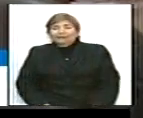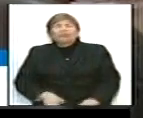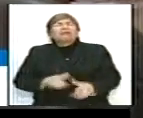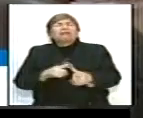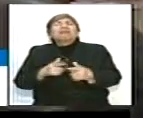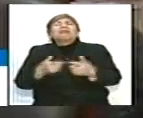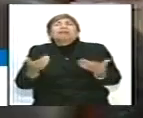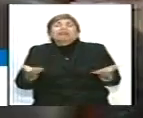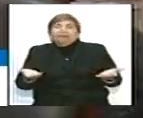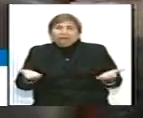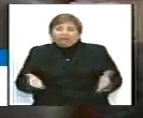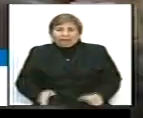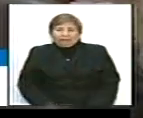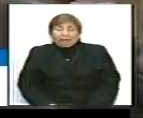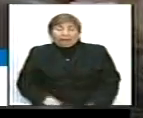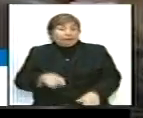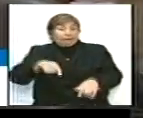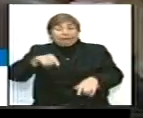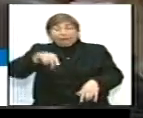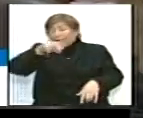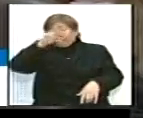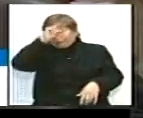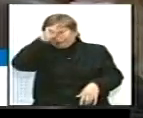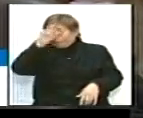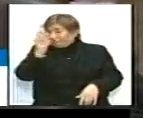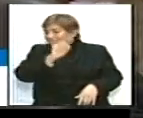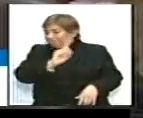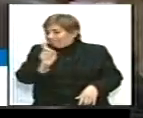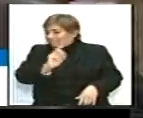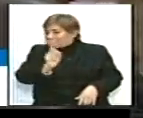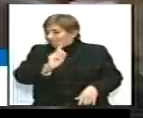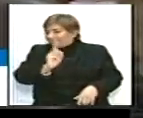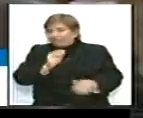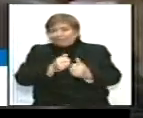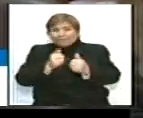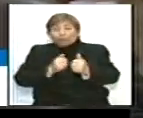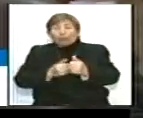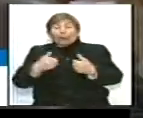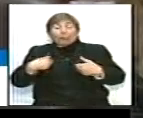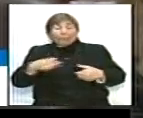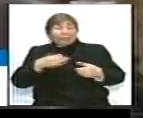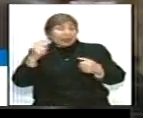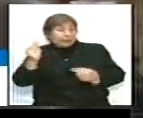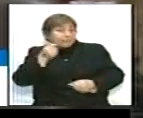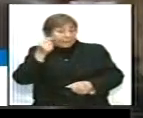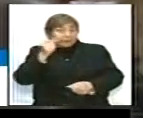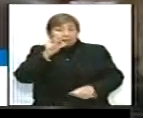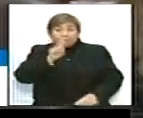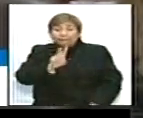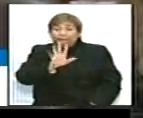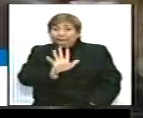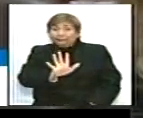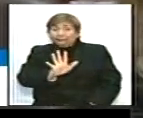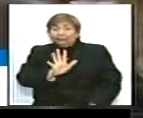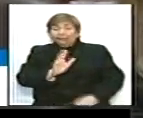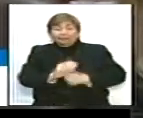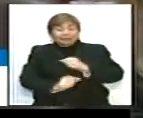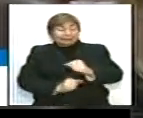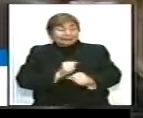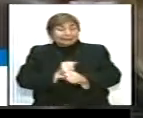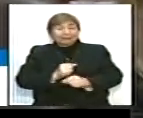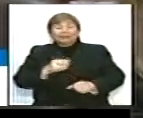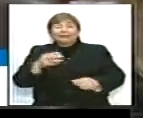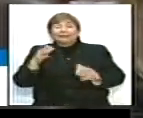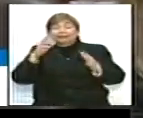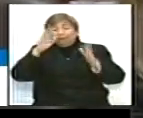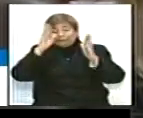Entonces, este país no puede retroceder, es irresponsable. Lo que han logrado los peruanos en estos 25 años, los peruanos, no los políticos,